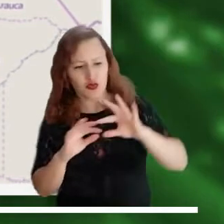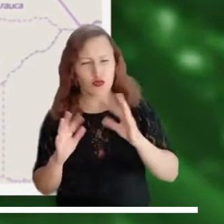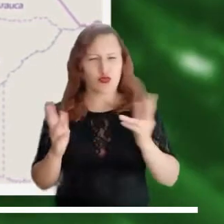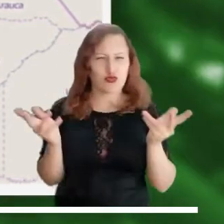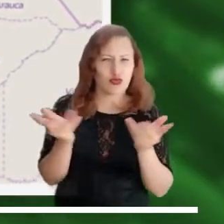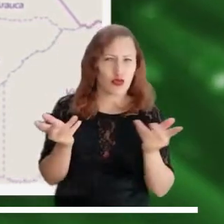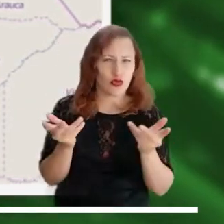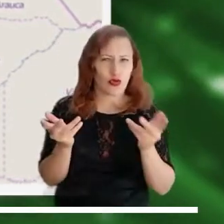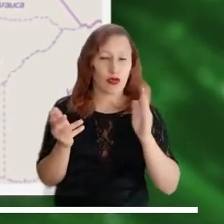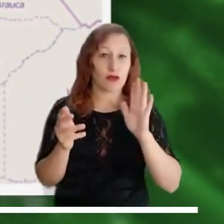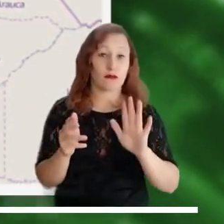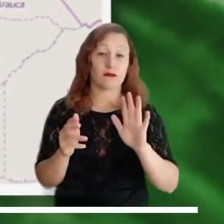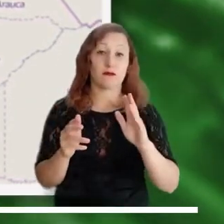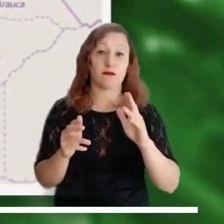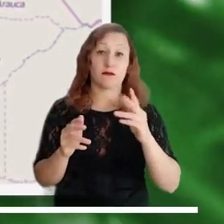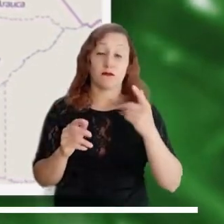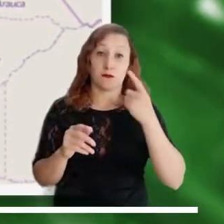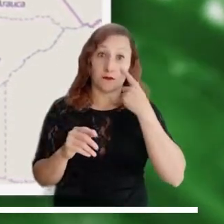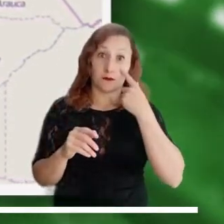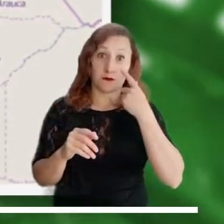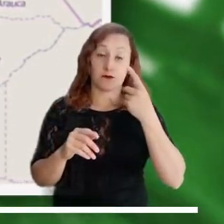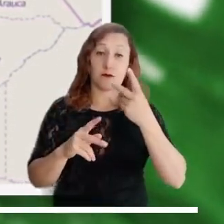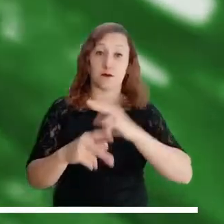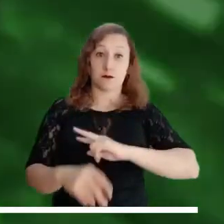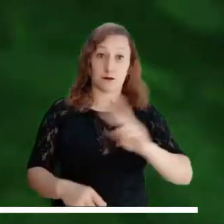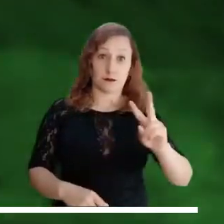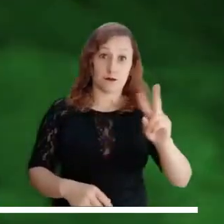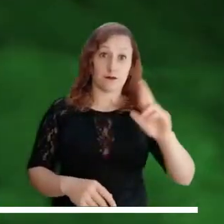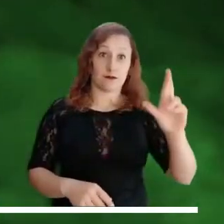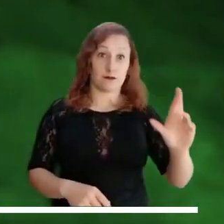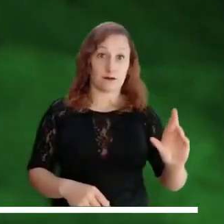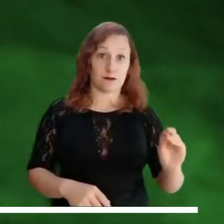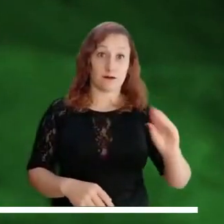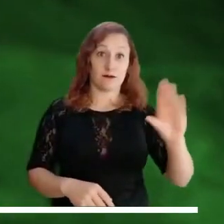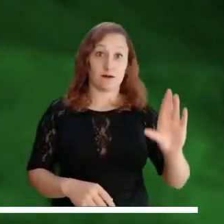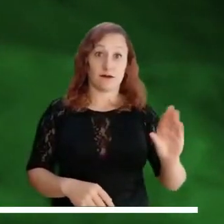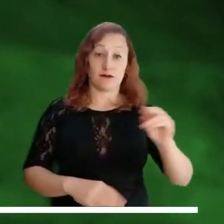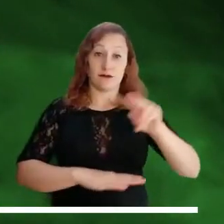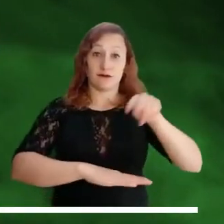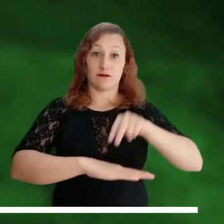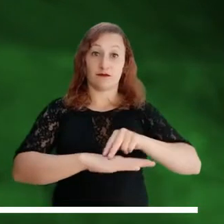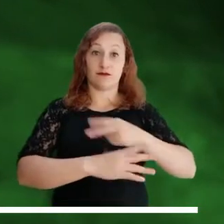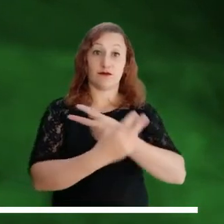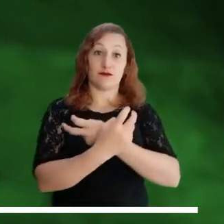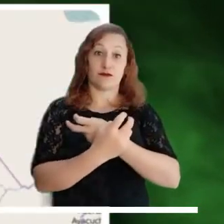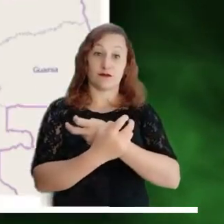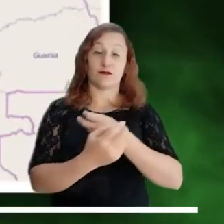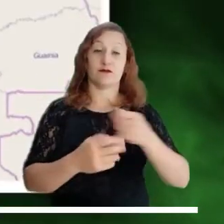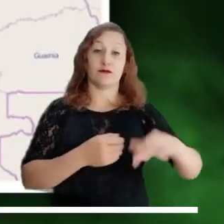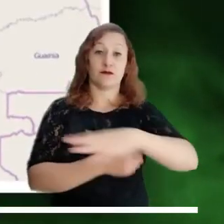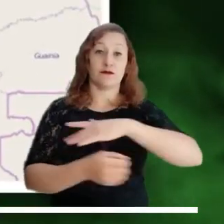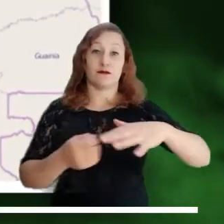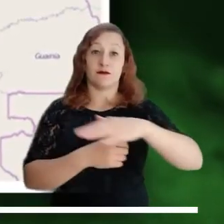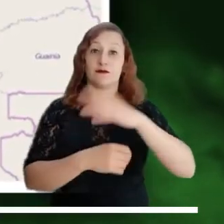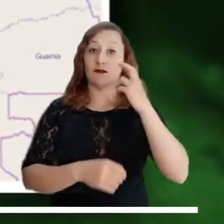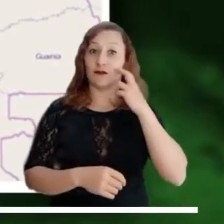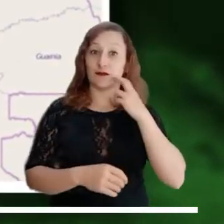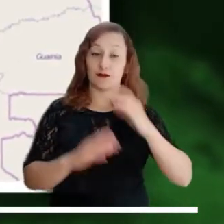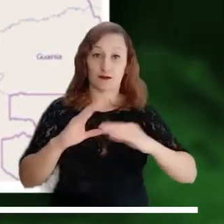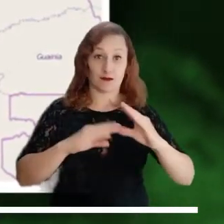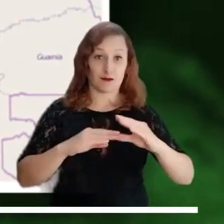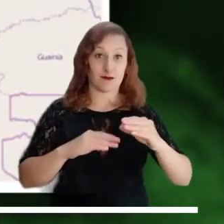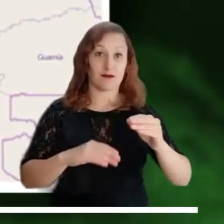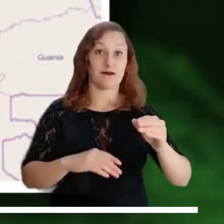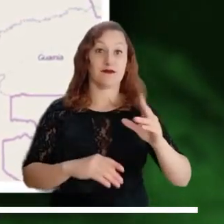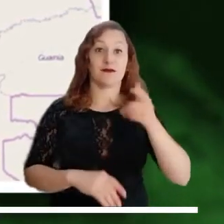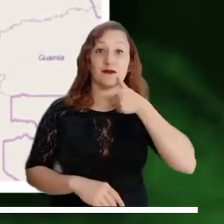Alerta naranja por probabilidad de deslizamientos de tierra en zonas inestables de Valle del Cauca, Risaralda, Quindío, Nariño,